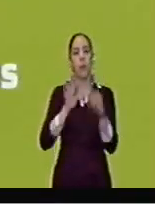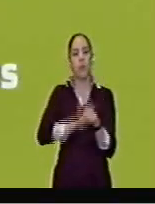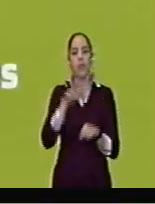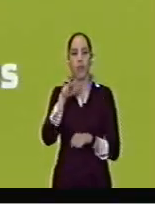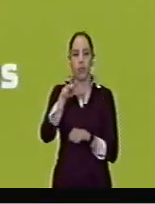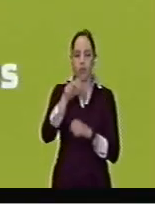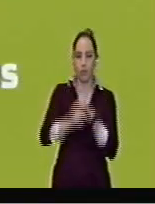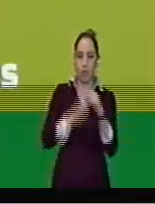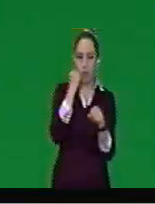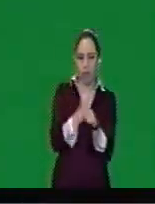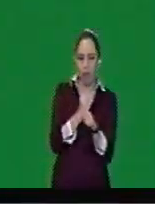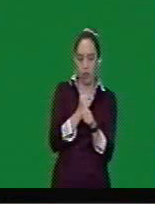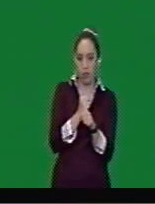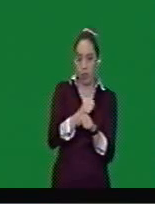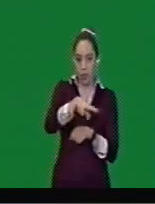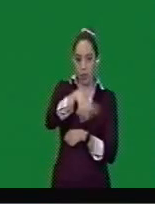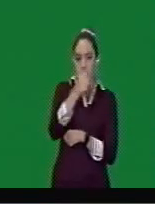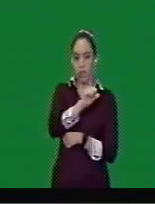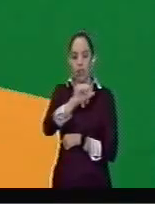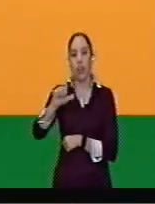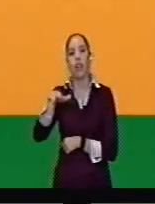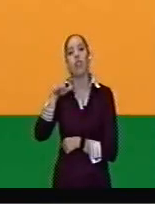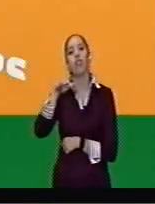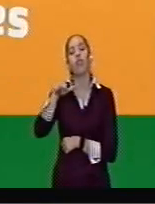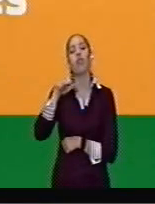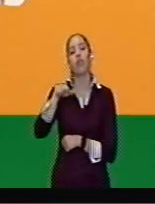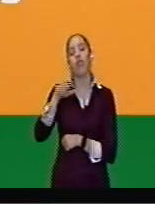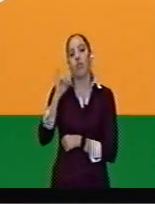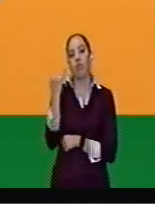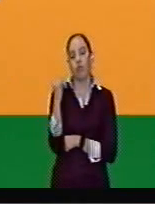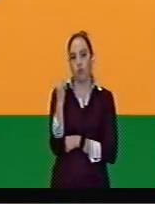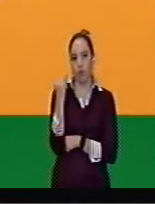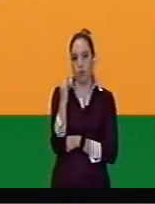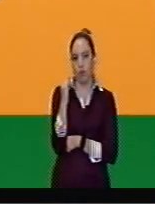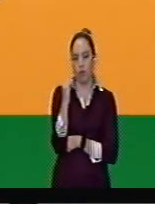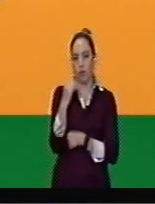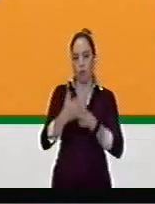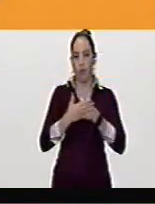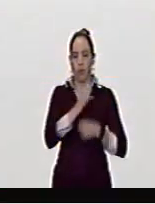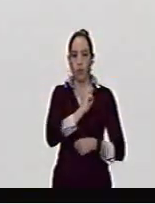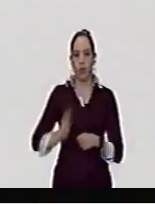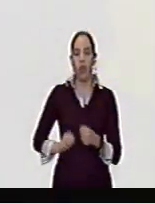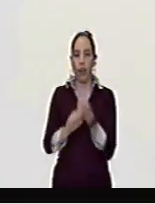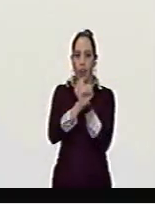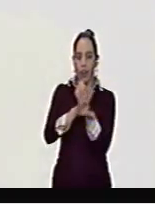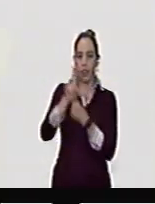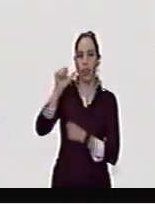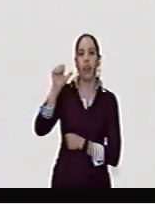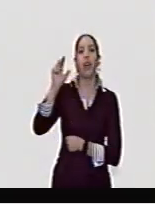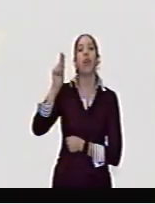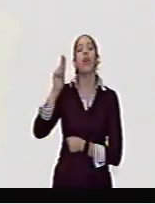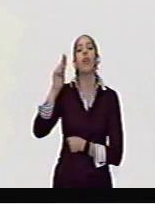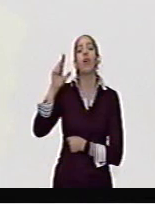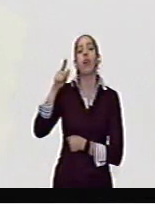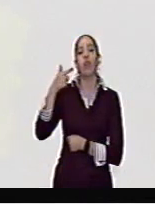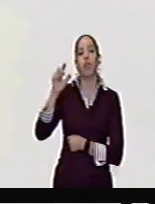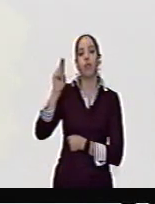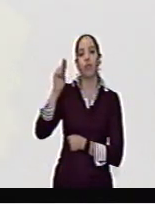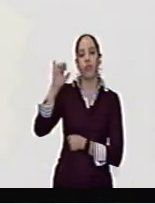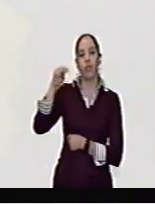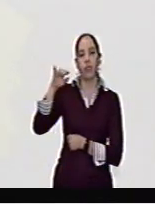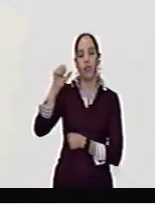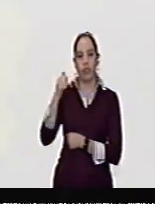embarazadas mayores de 18 años, del 14 al 18 de junio en los siguientes municipios: Cárdenas,